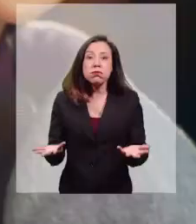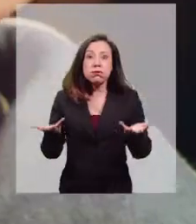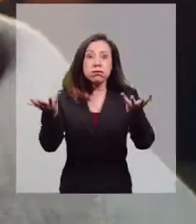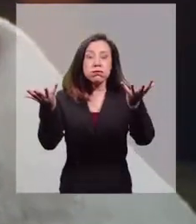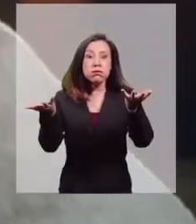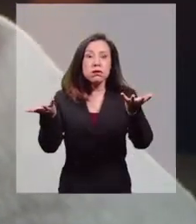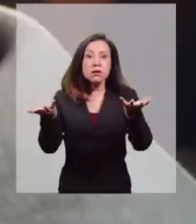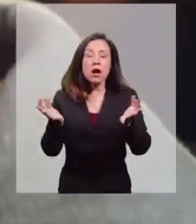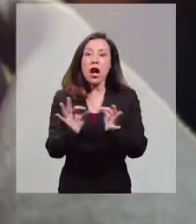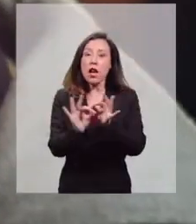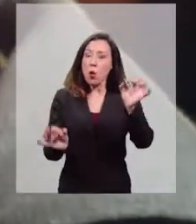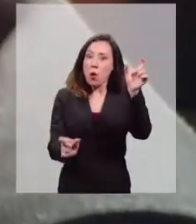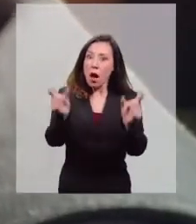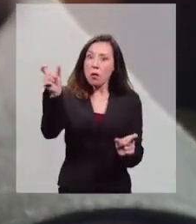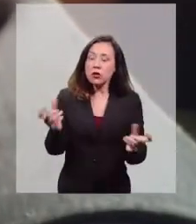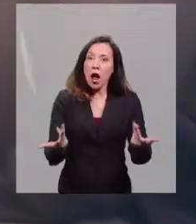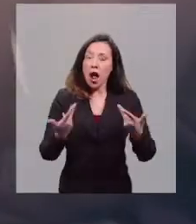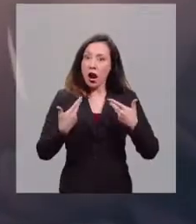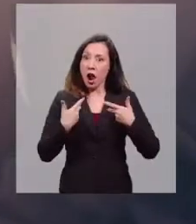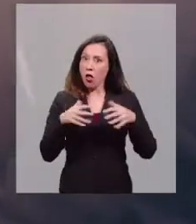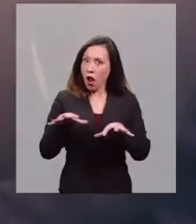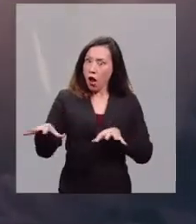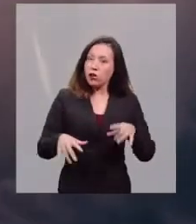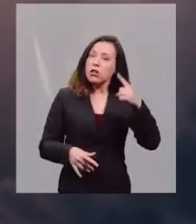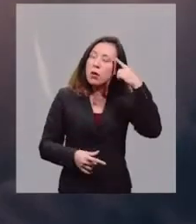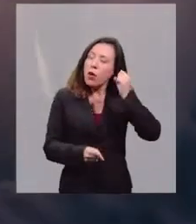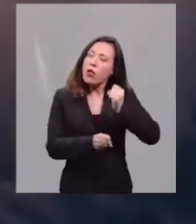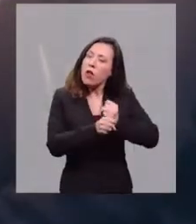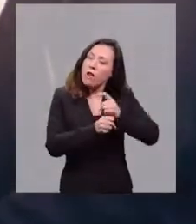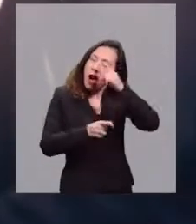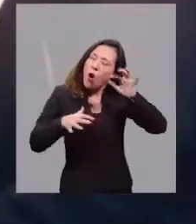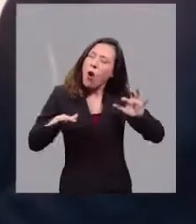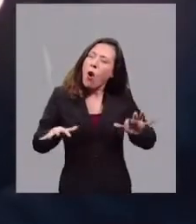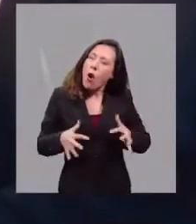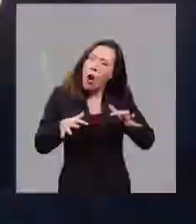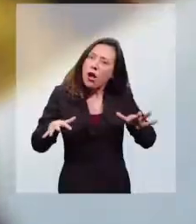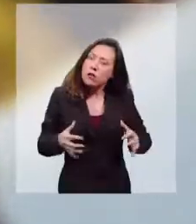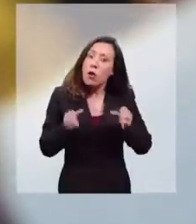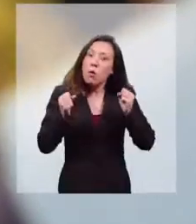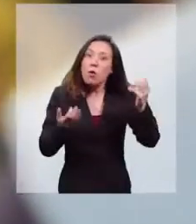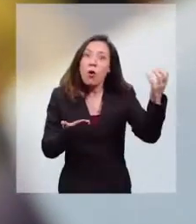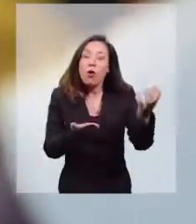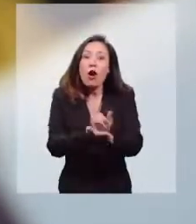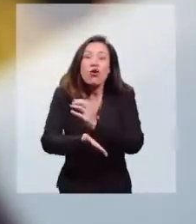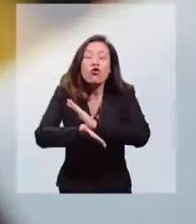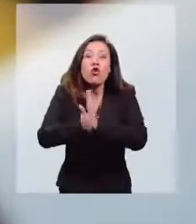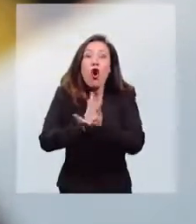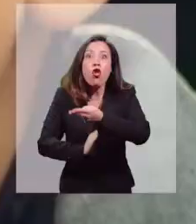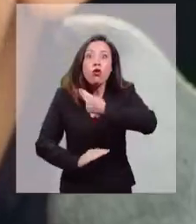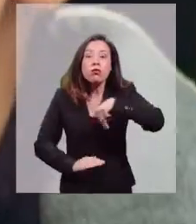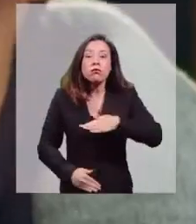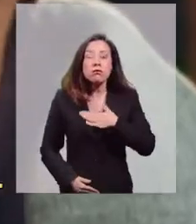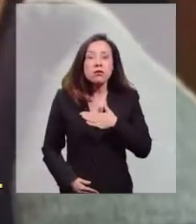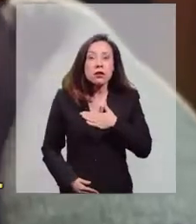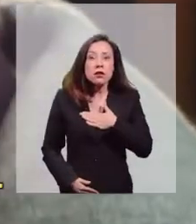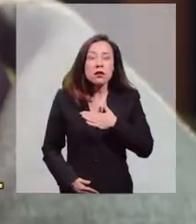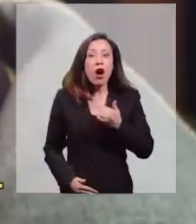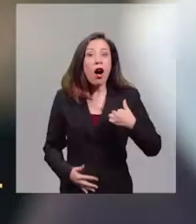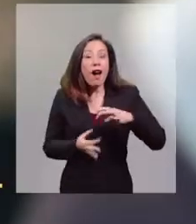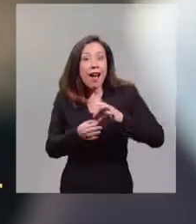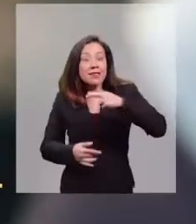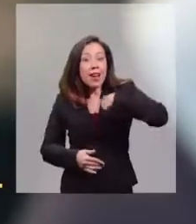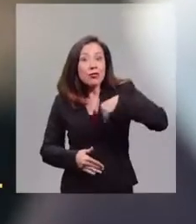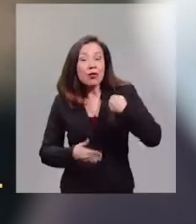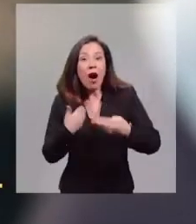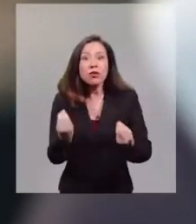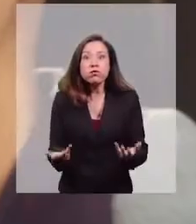funcionaría. Nadie nos ha regalado nada. Pero con trabajo y esfuerzo, podemos llegar a tenerlo todo. Somos el